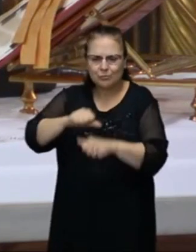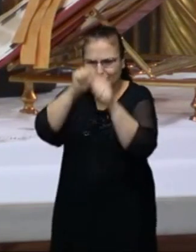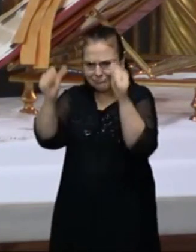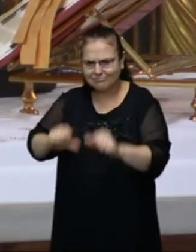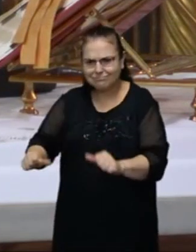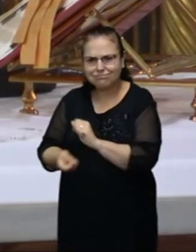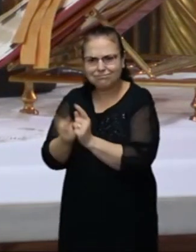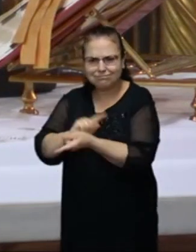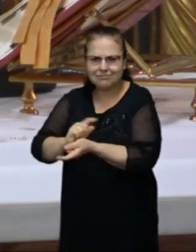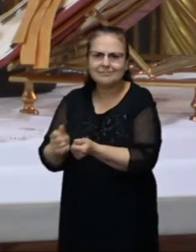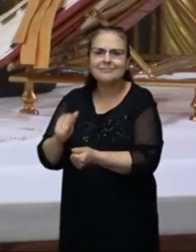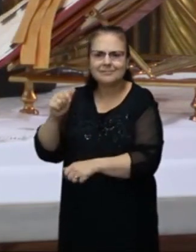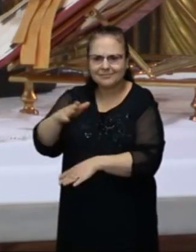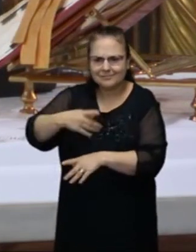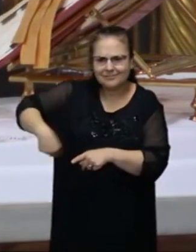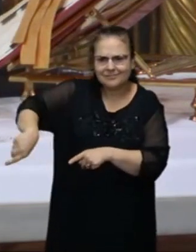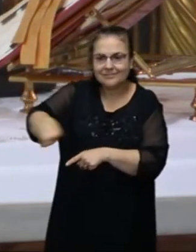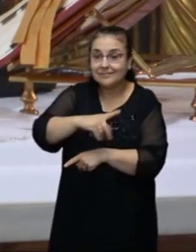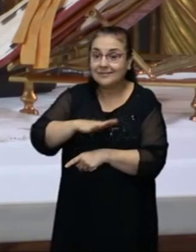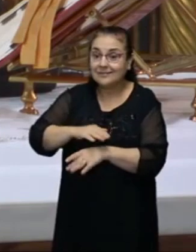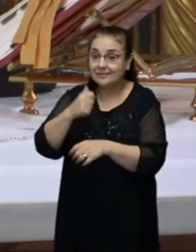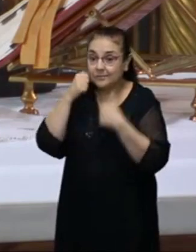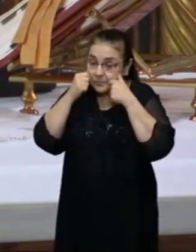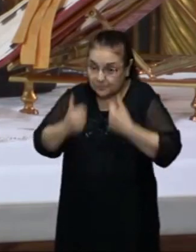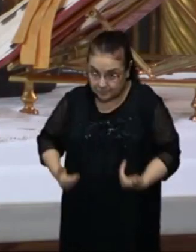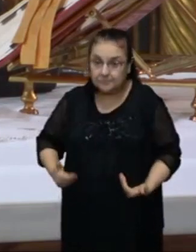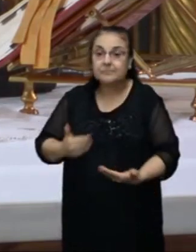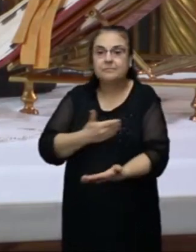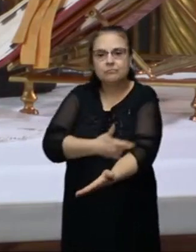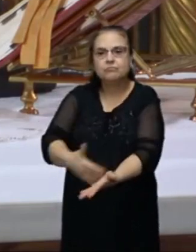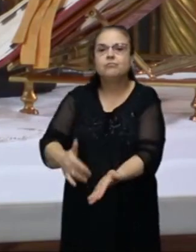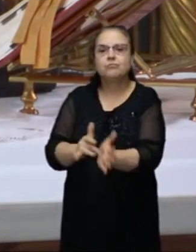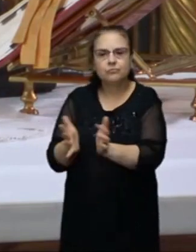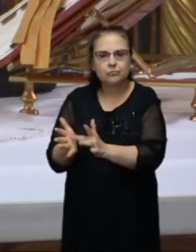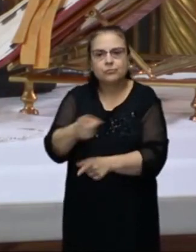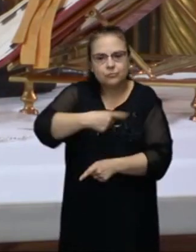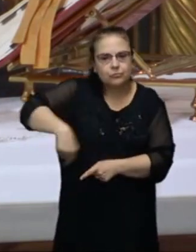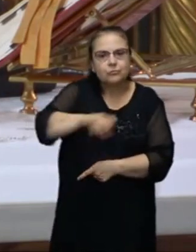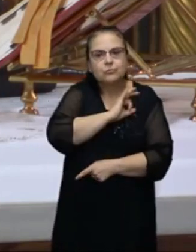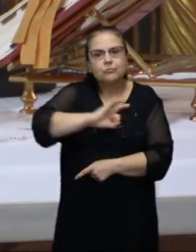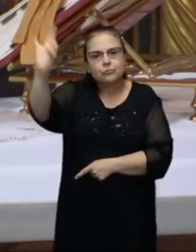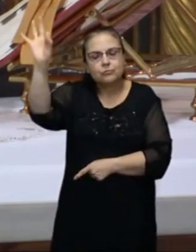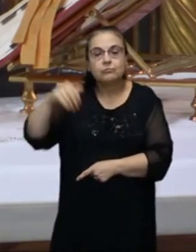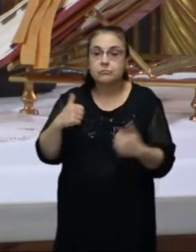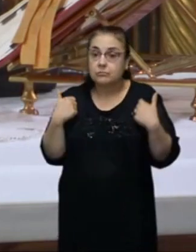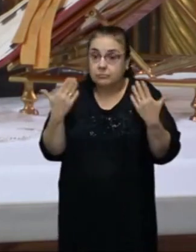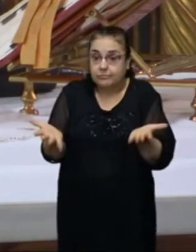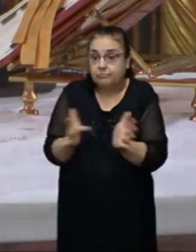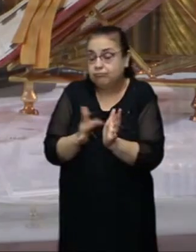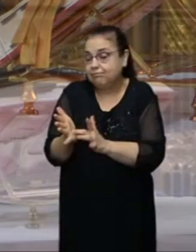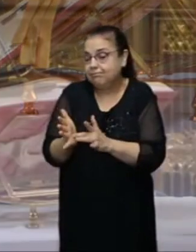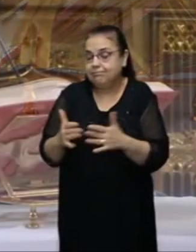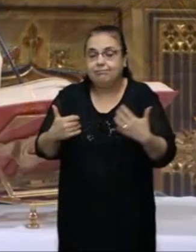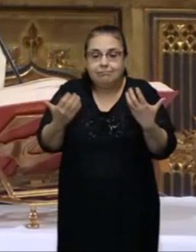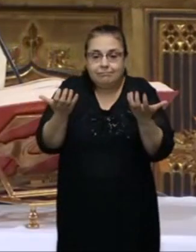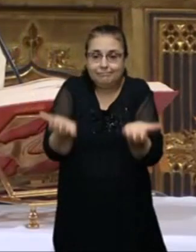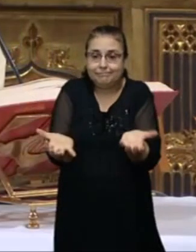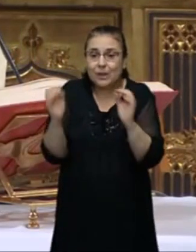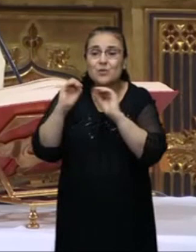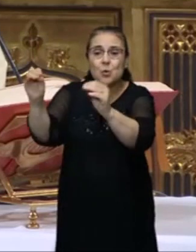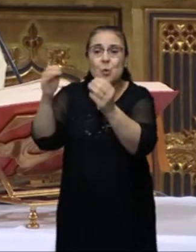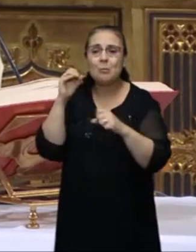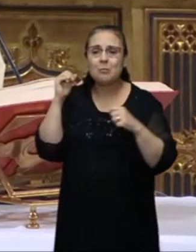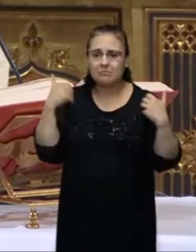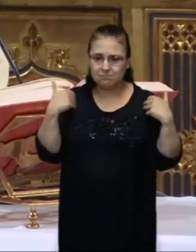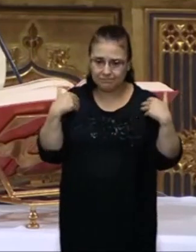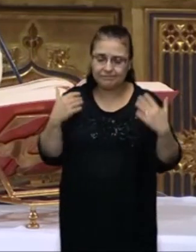manera que se conviertan para nosotros en el cuerpo y la sangre de Jesucristo nuestro Señor, el cual, cuando iba a ser entregado a su